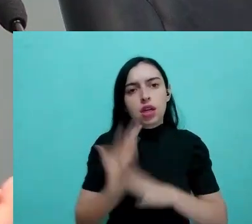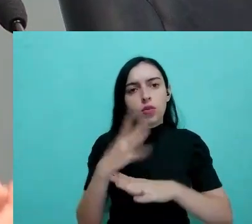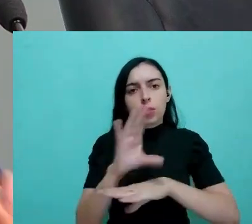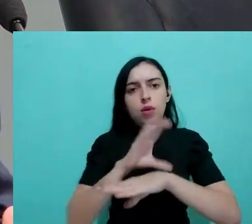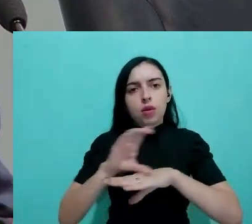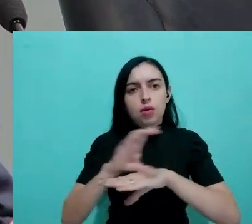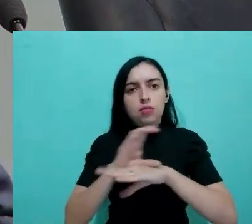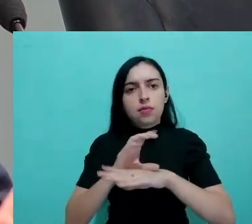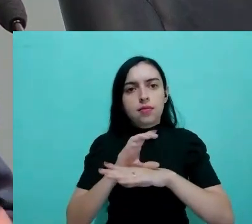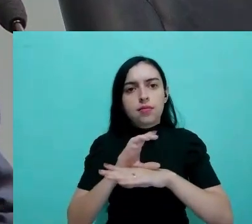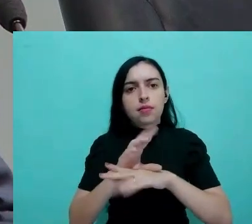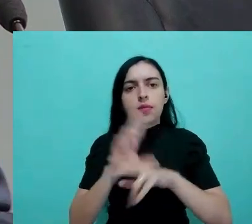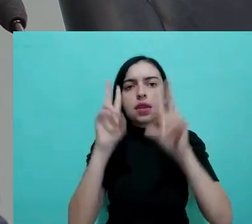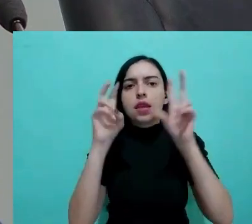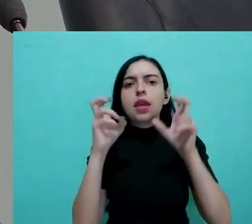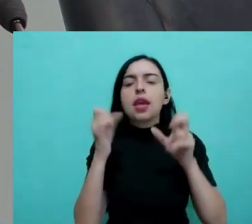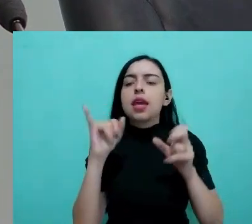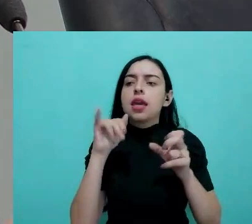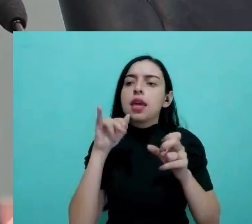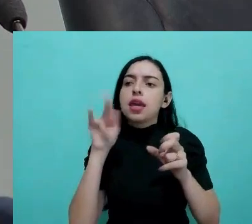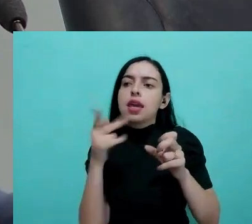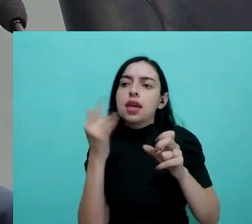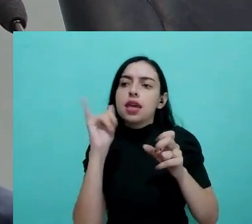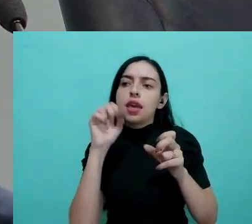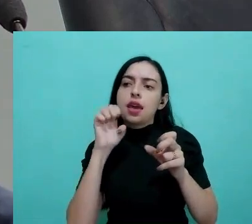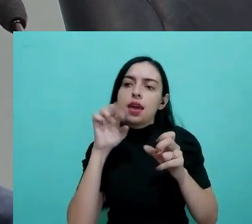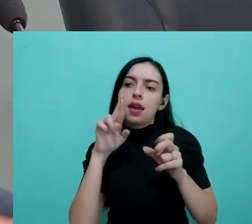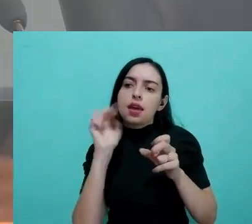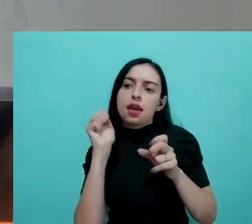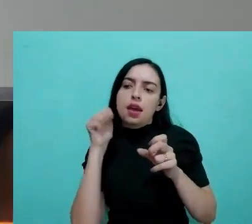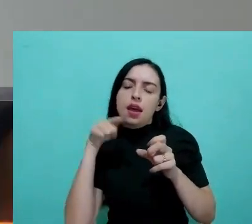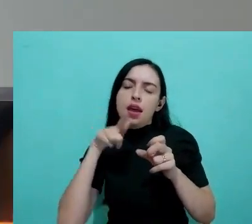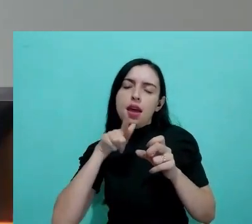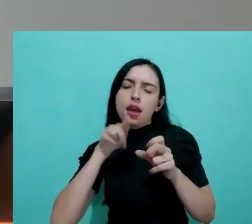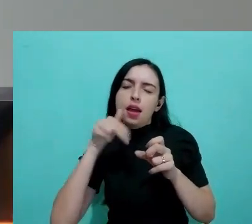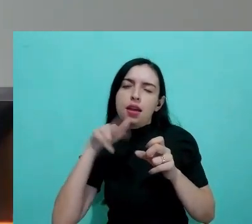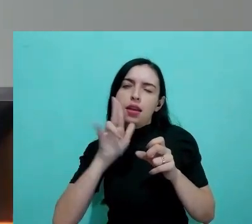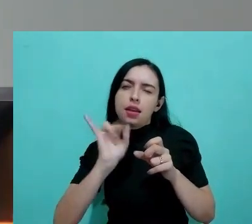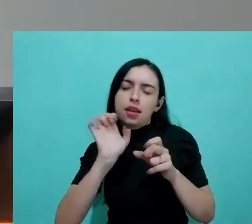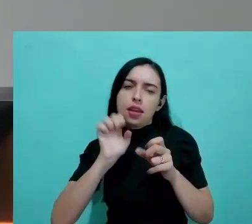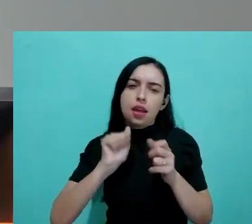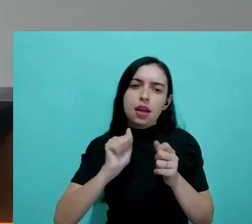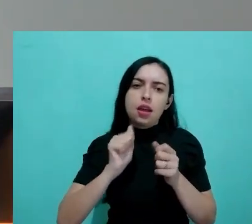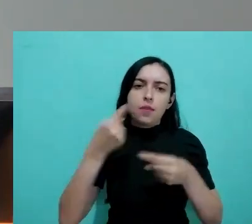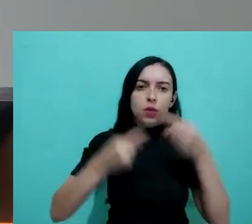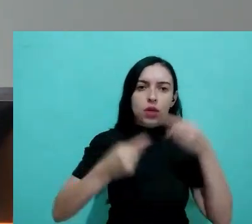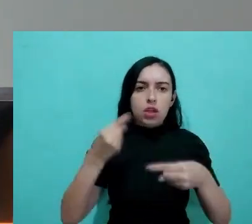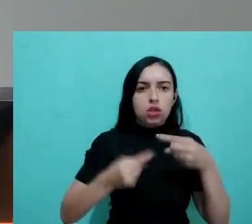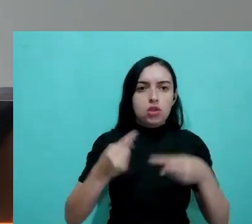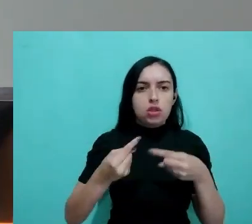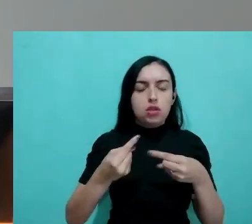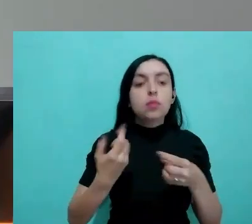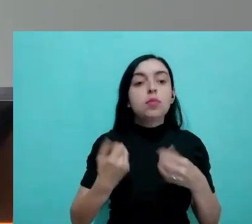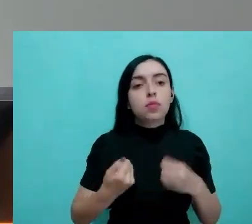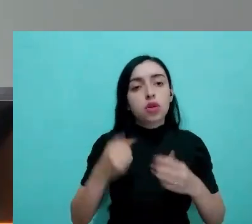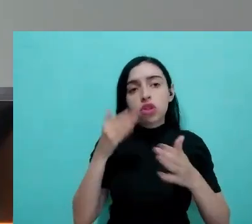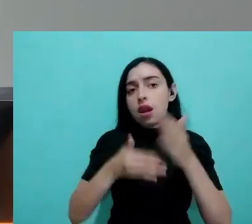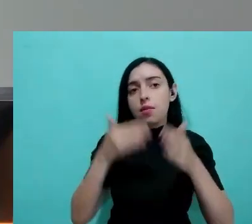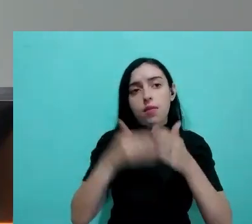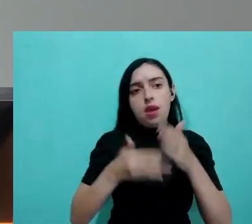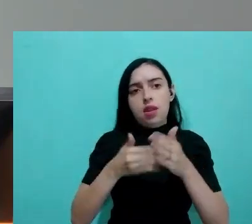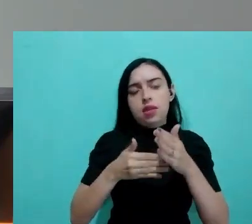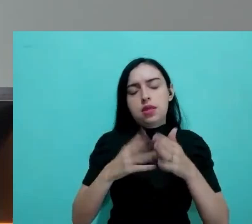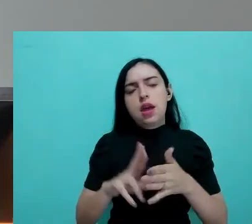expresión de la energía de la decisión política del pueblo y no hay ningún obstáculo que puede limitar ese poder de la